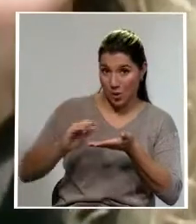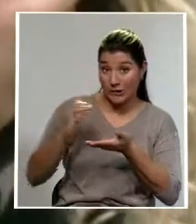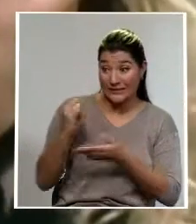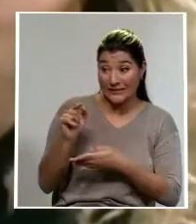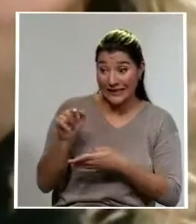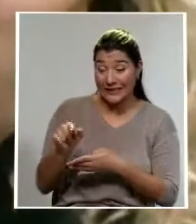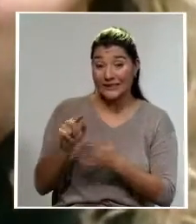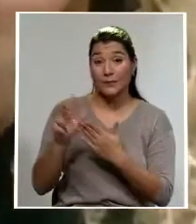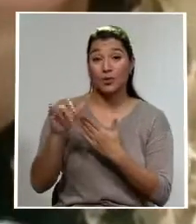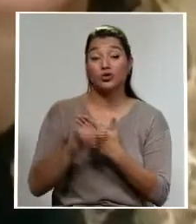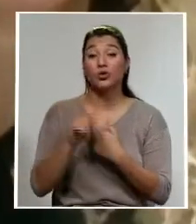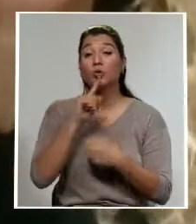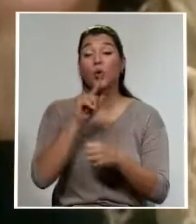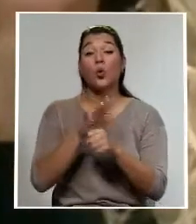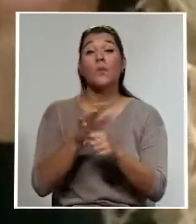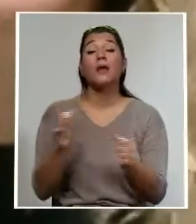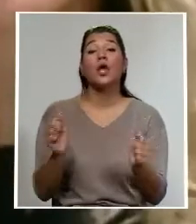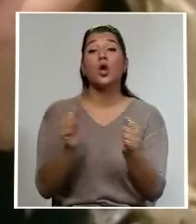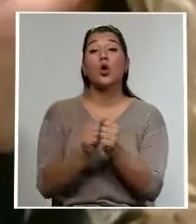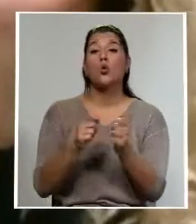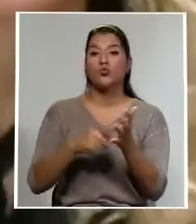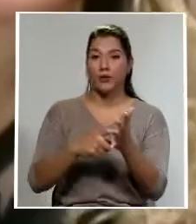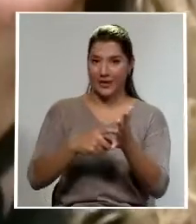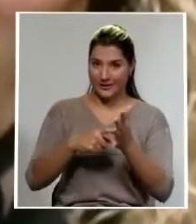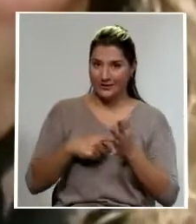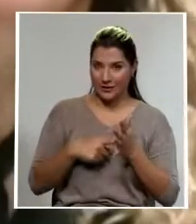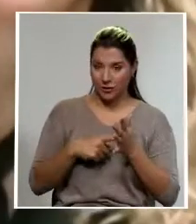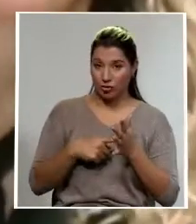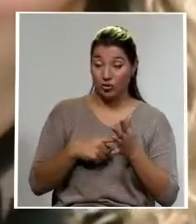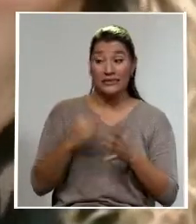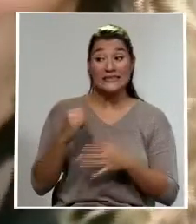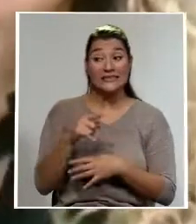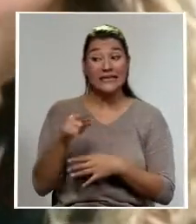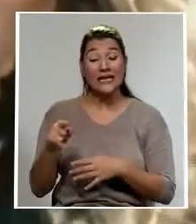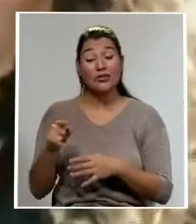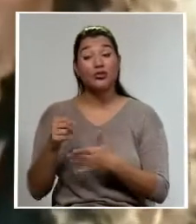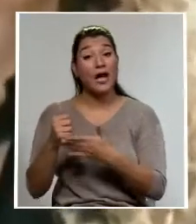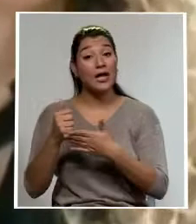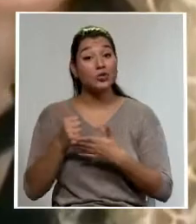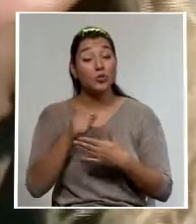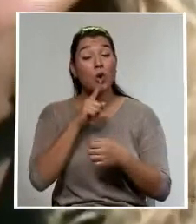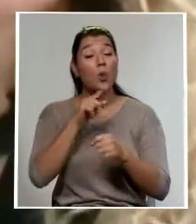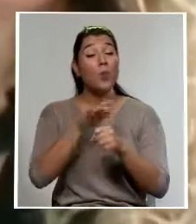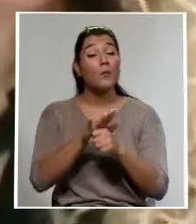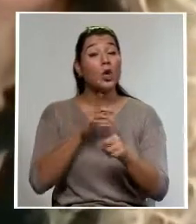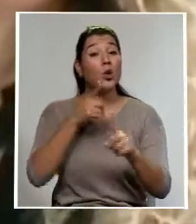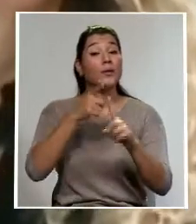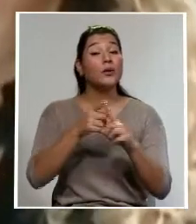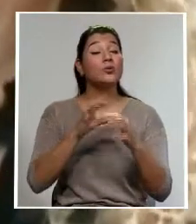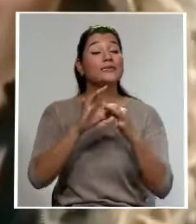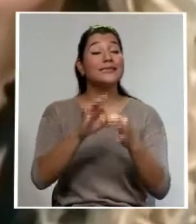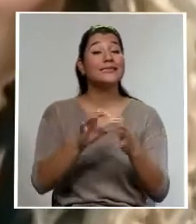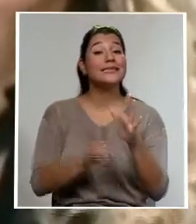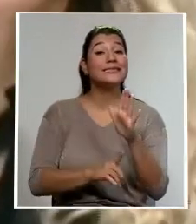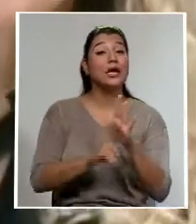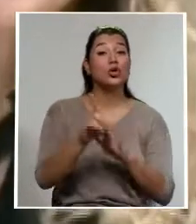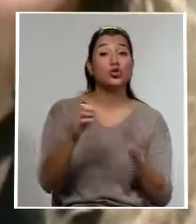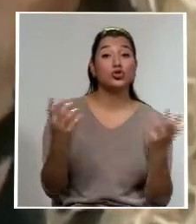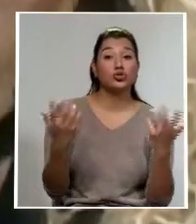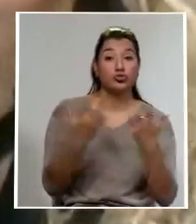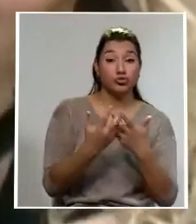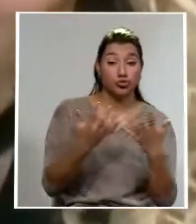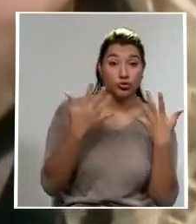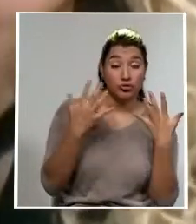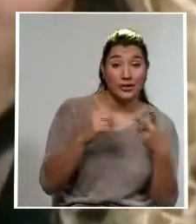los requisitos de ser proyectos que ayuden a alcanzar esos objetivos de desarrollo sostenible y el combate al cambio climático. Costa